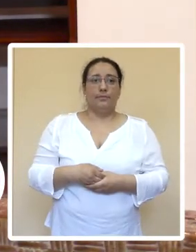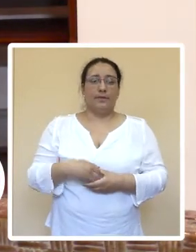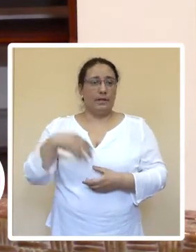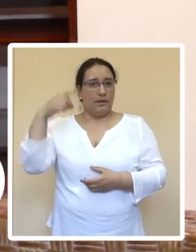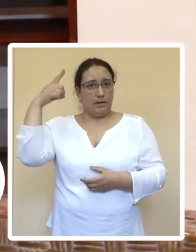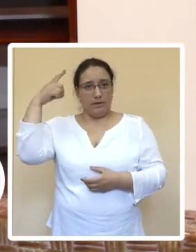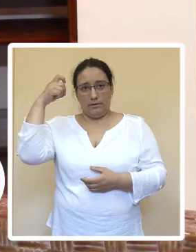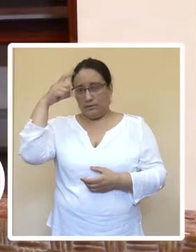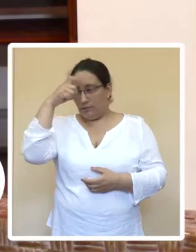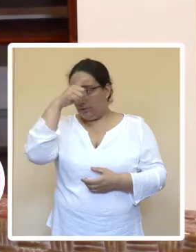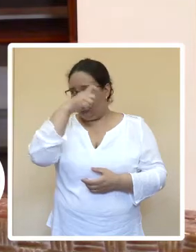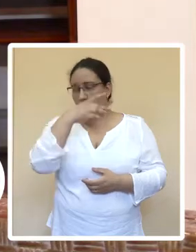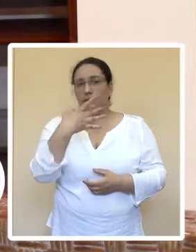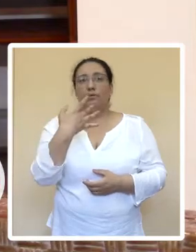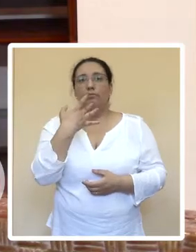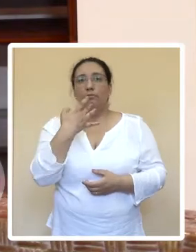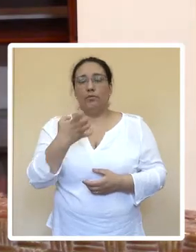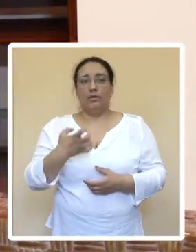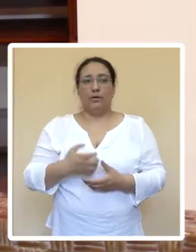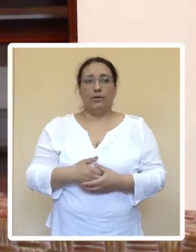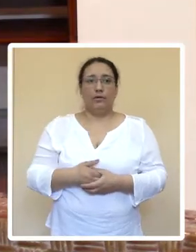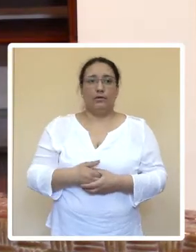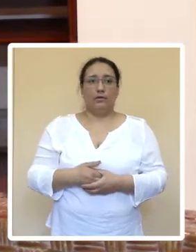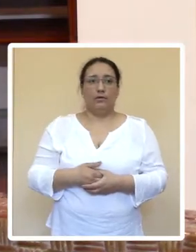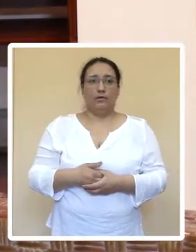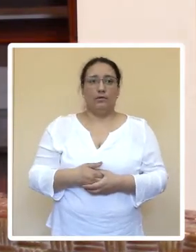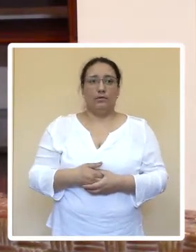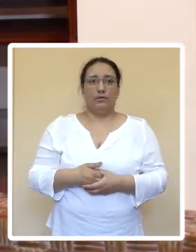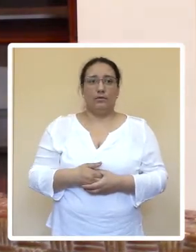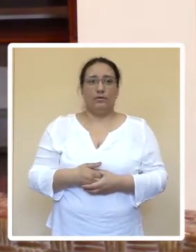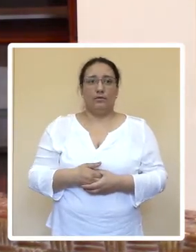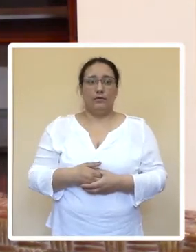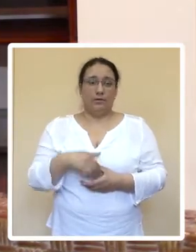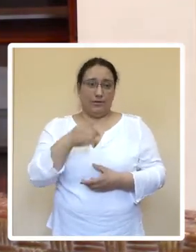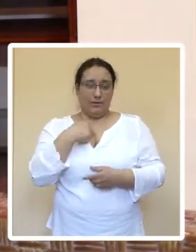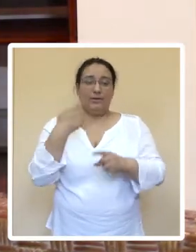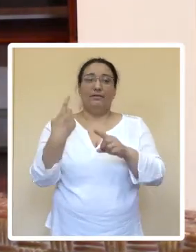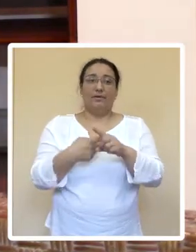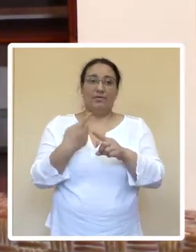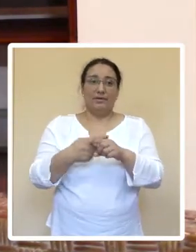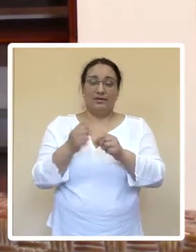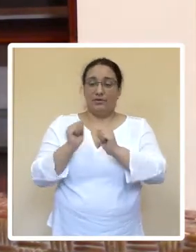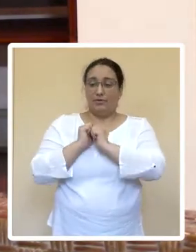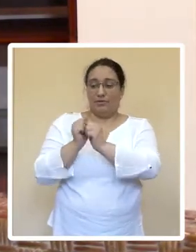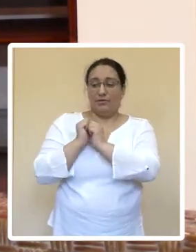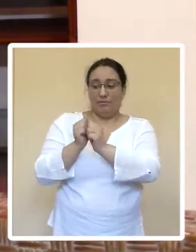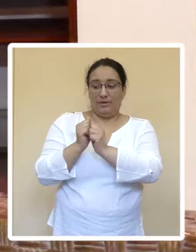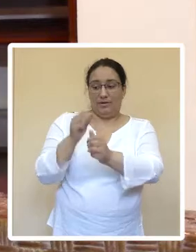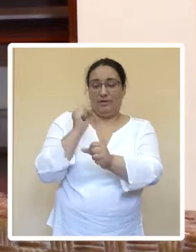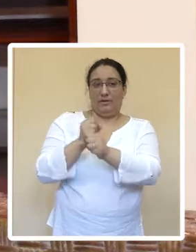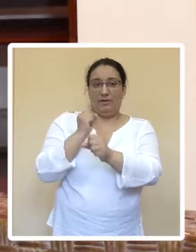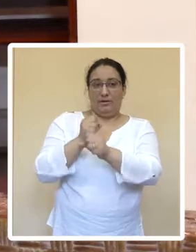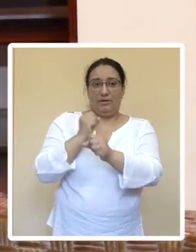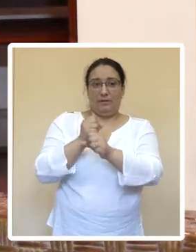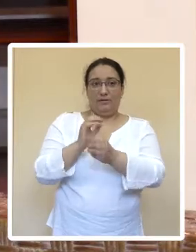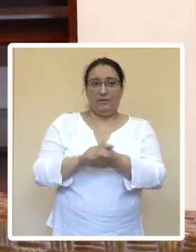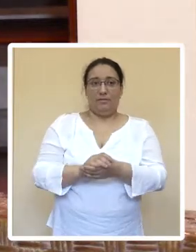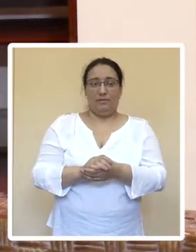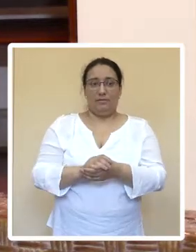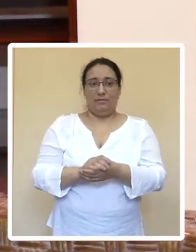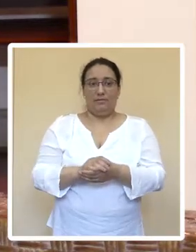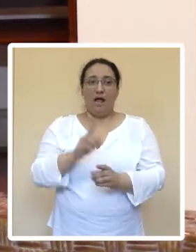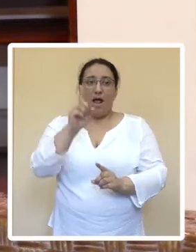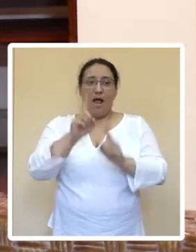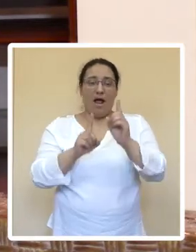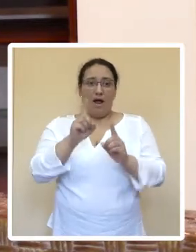Y ha sido difícil porque estaba hablando con mi colega de que nos pasó hace un